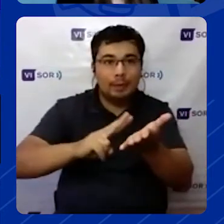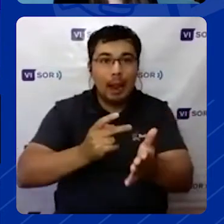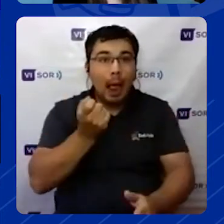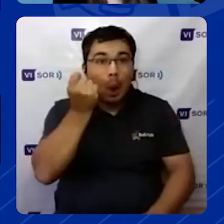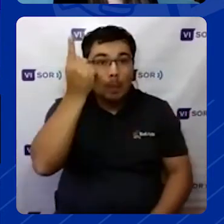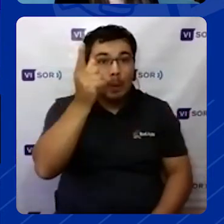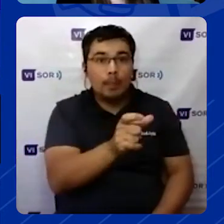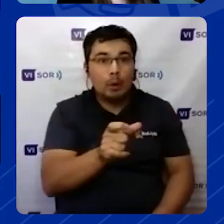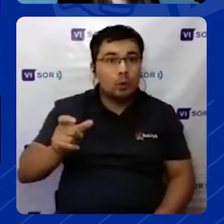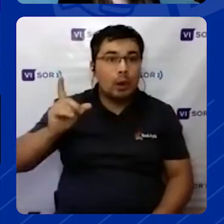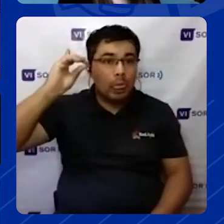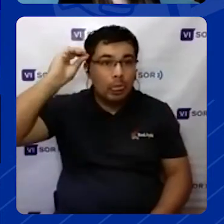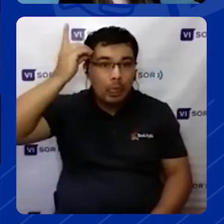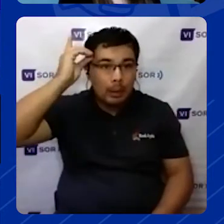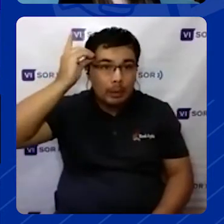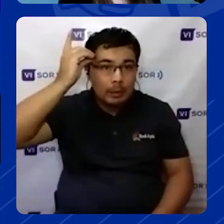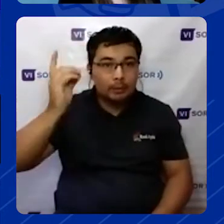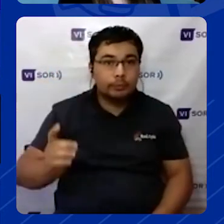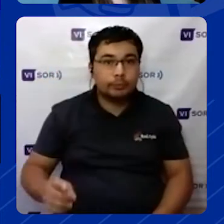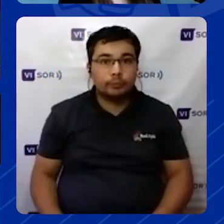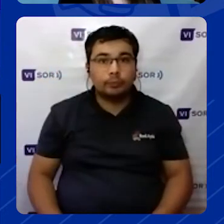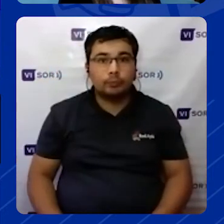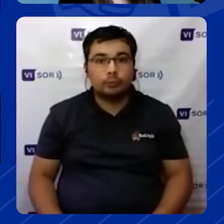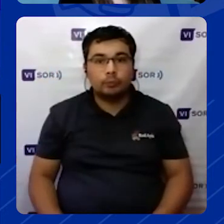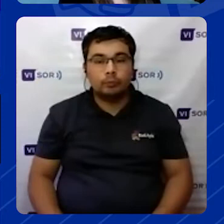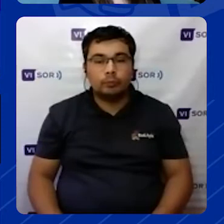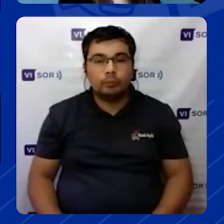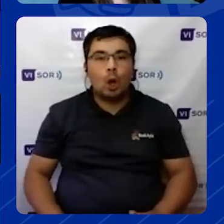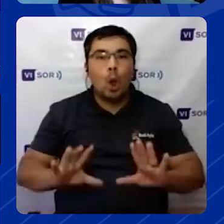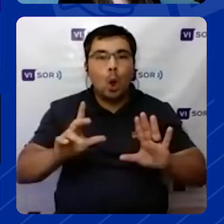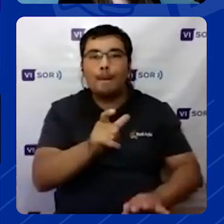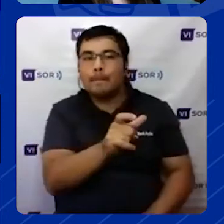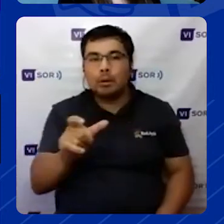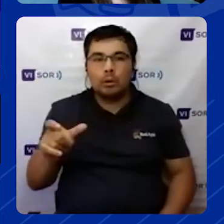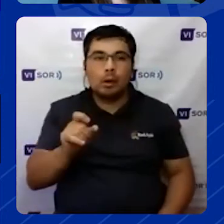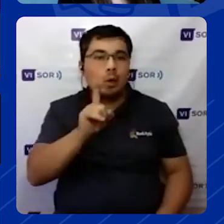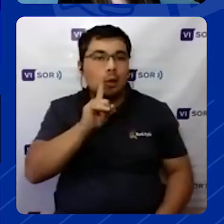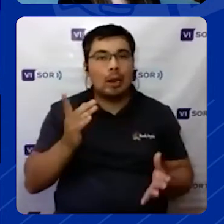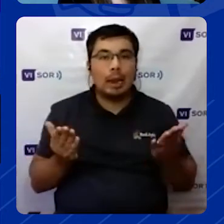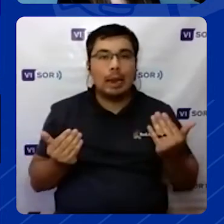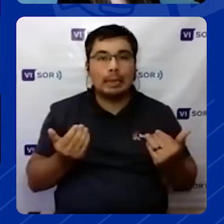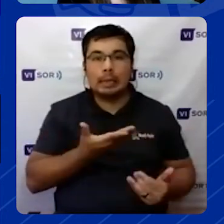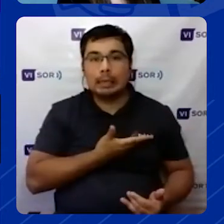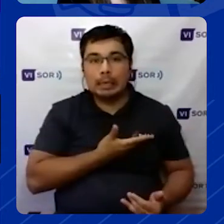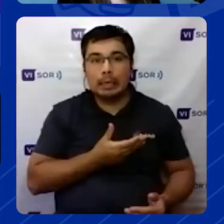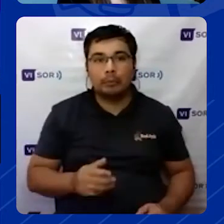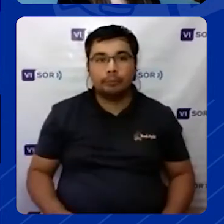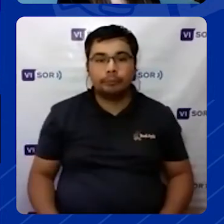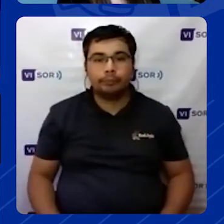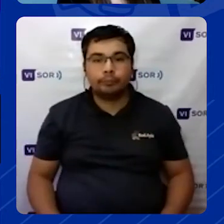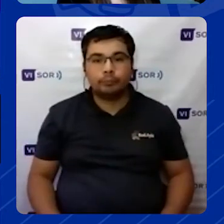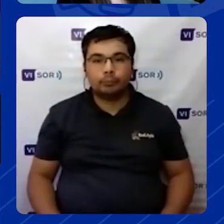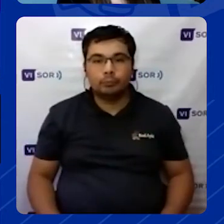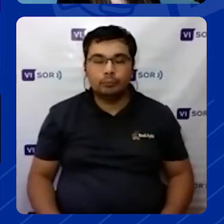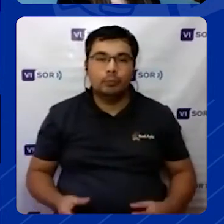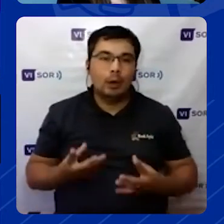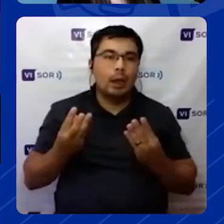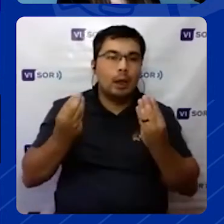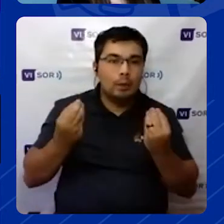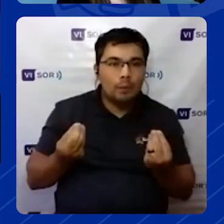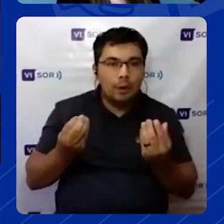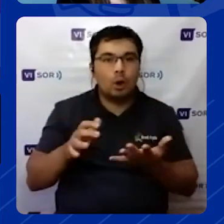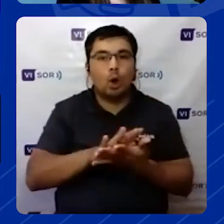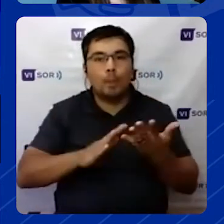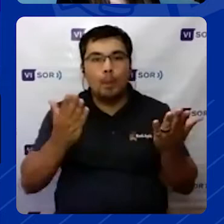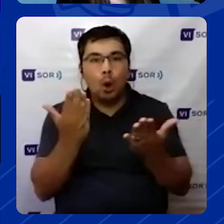con discapacidad o de personas que tengan la necesidad de esto? Bueno, como estudios científicos